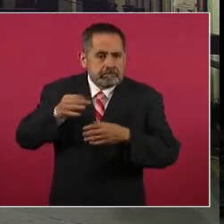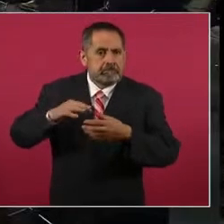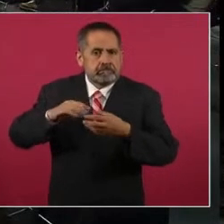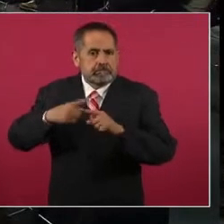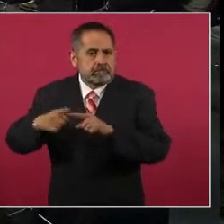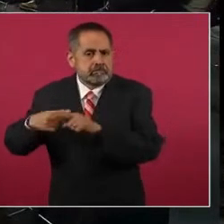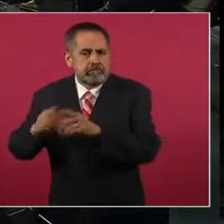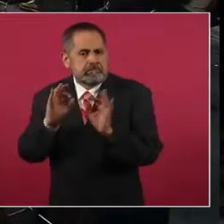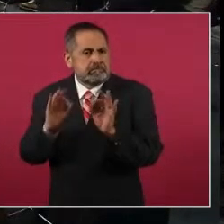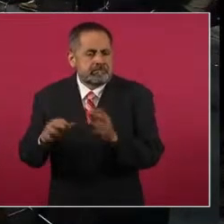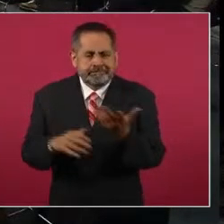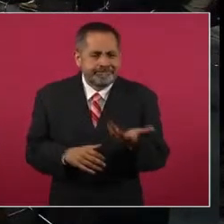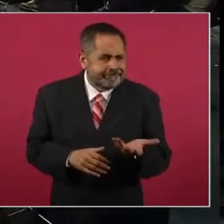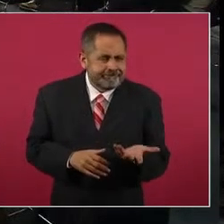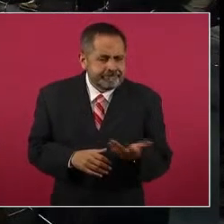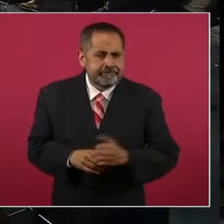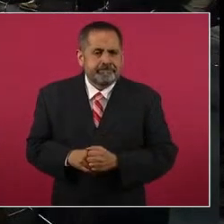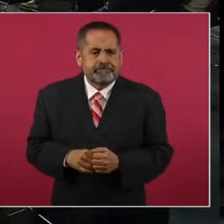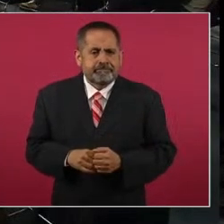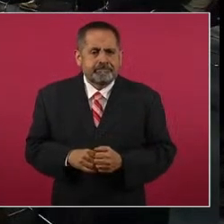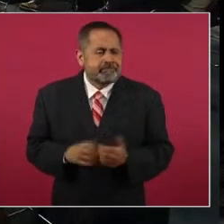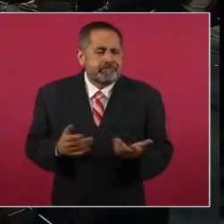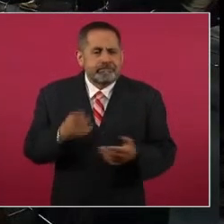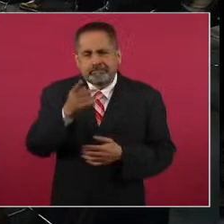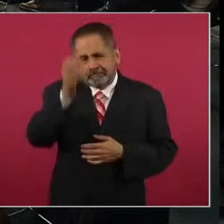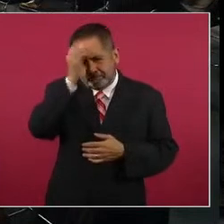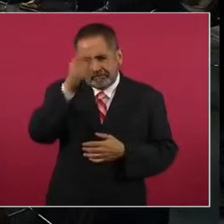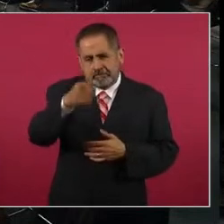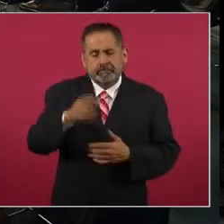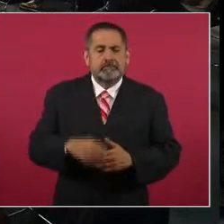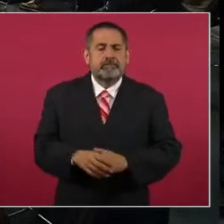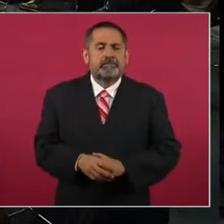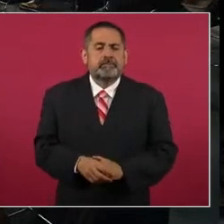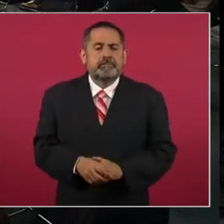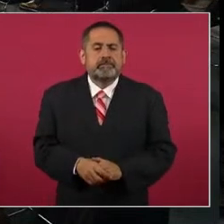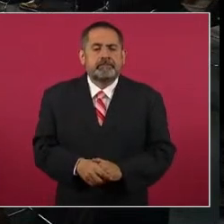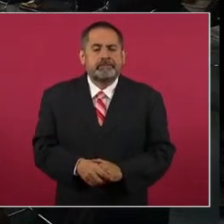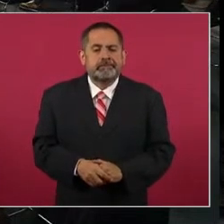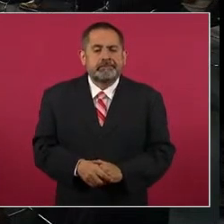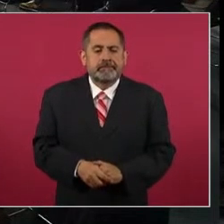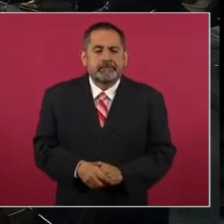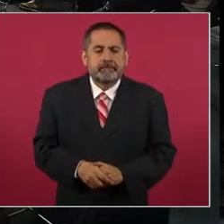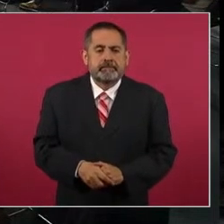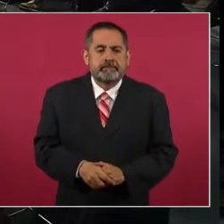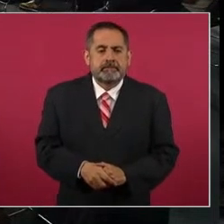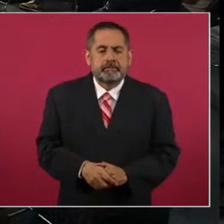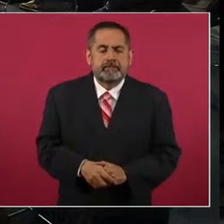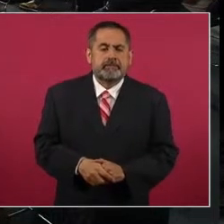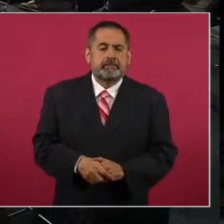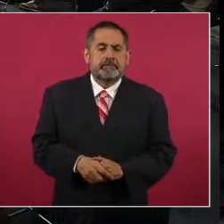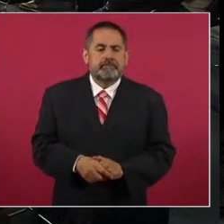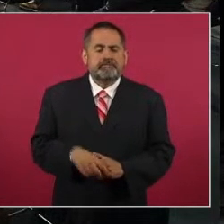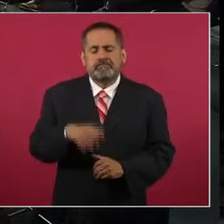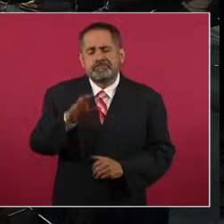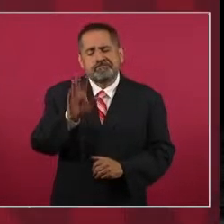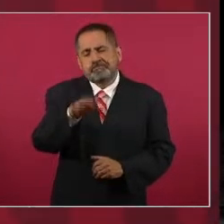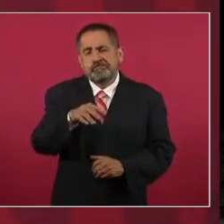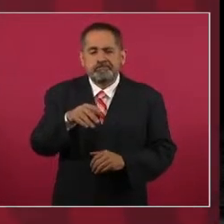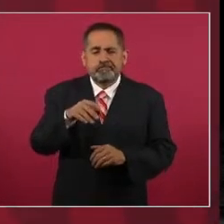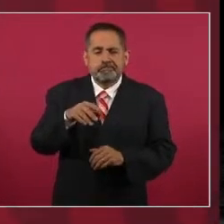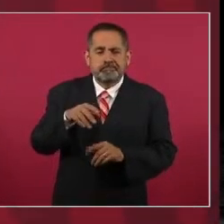este esto sería que qué opinión le merecen pues son enfoques distintos